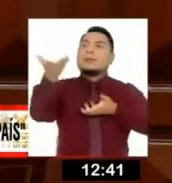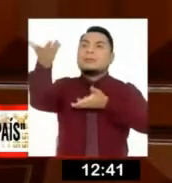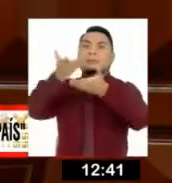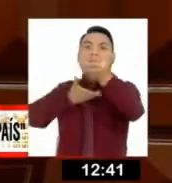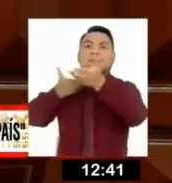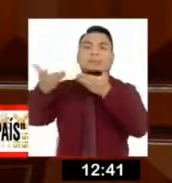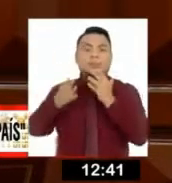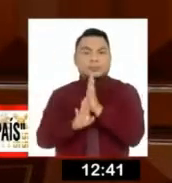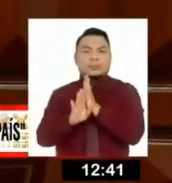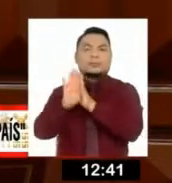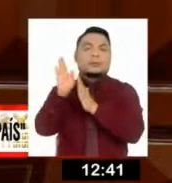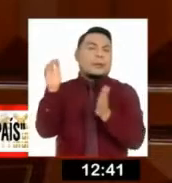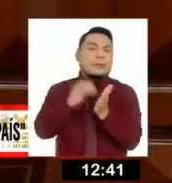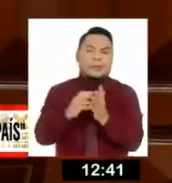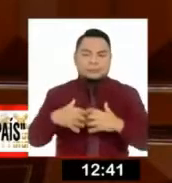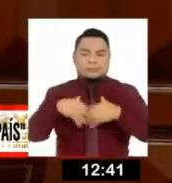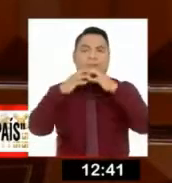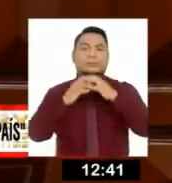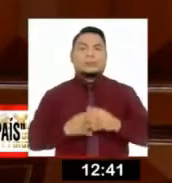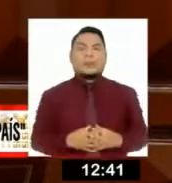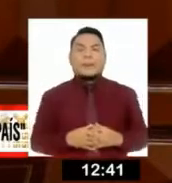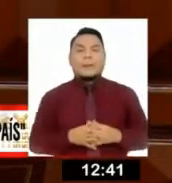agrario e industrial.